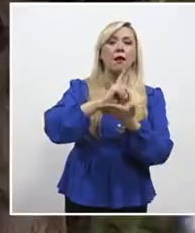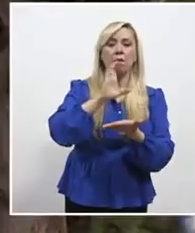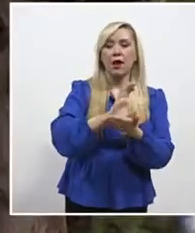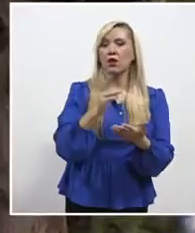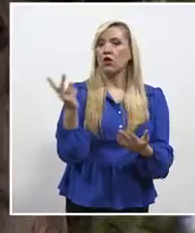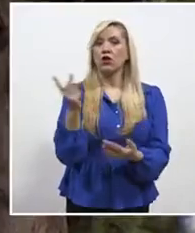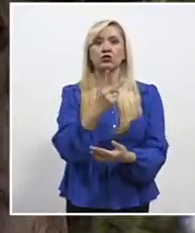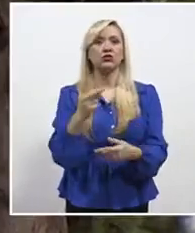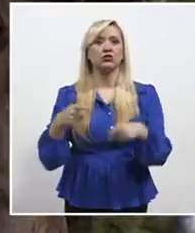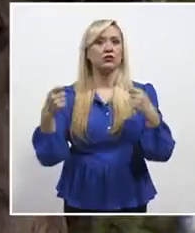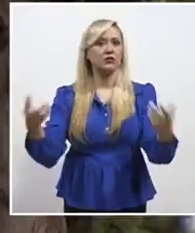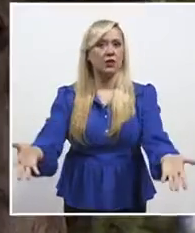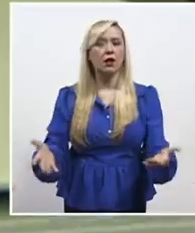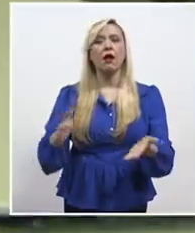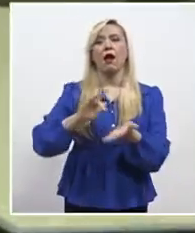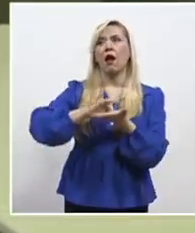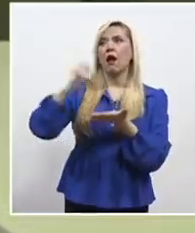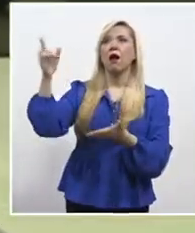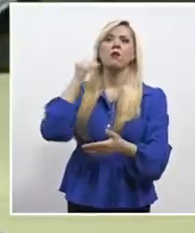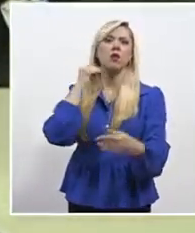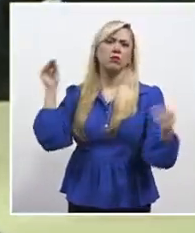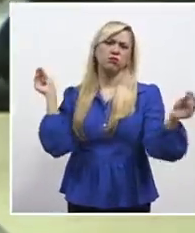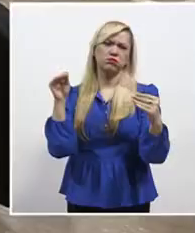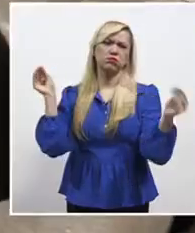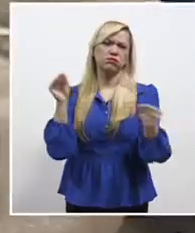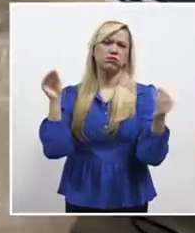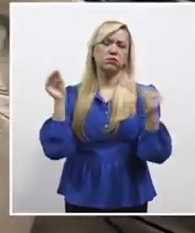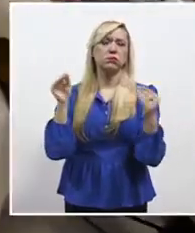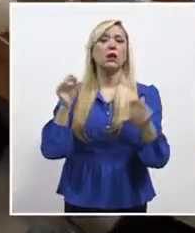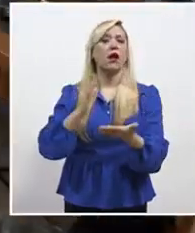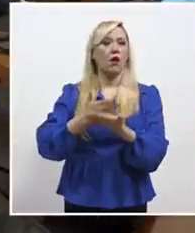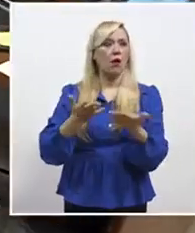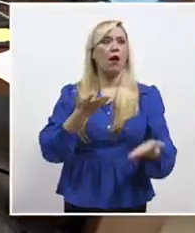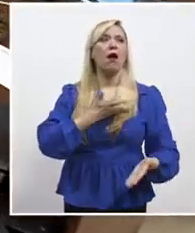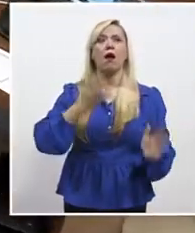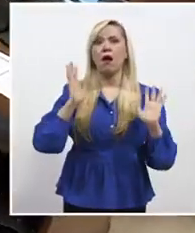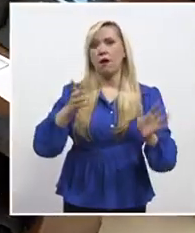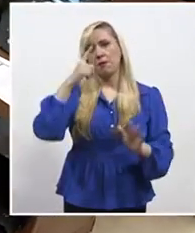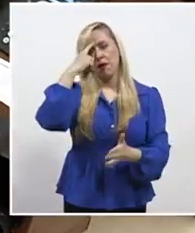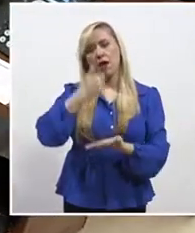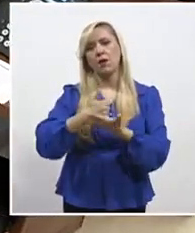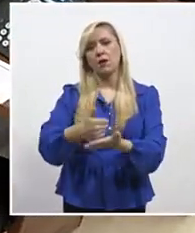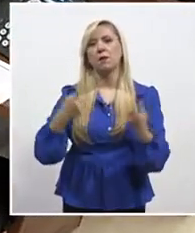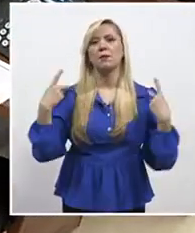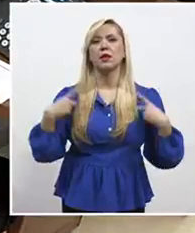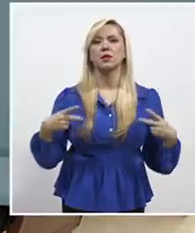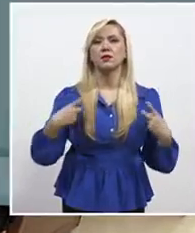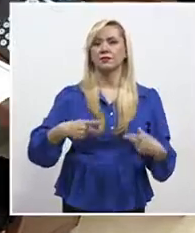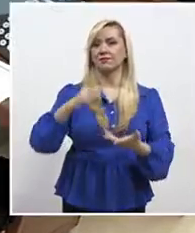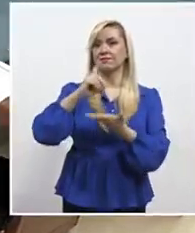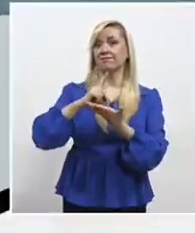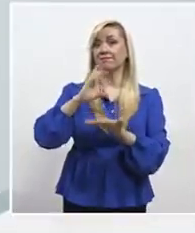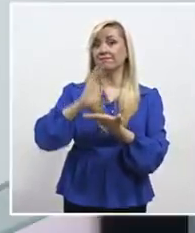35 asesores especializados para brindar acompañamiento a personas con discapacidad.